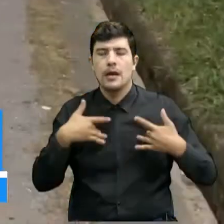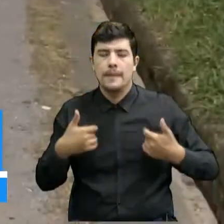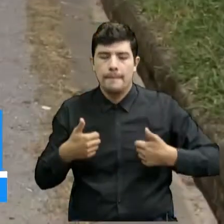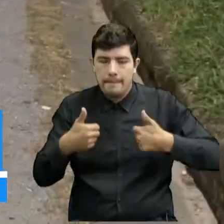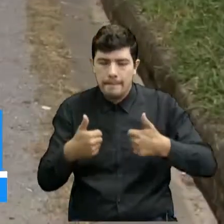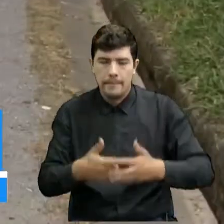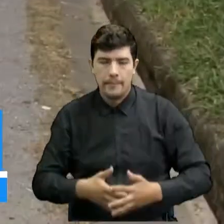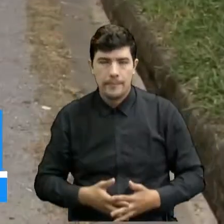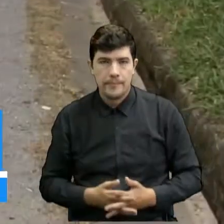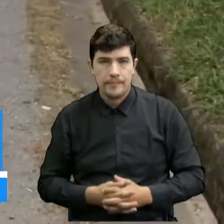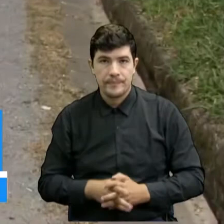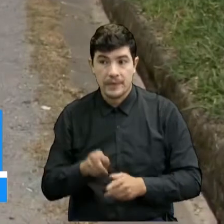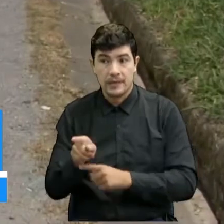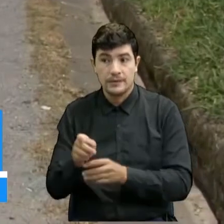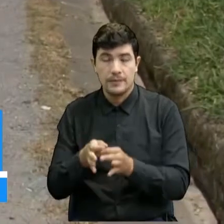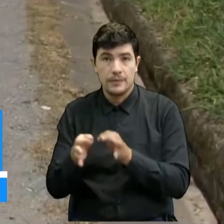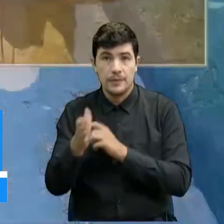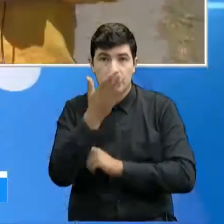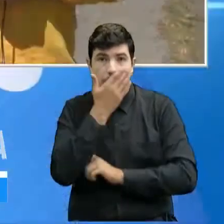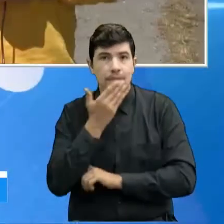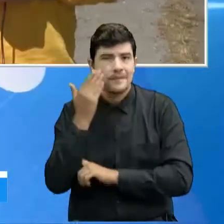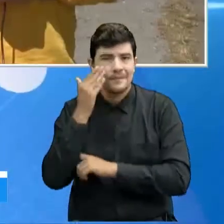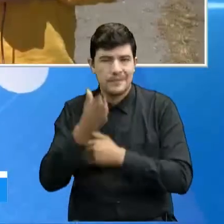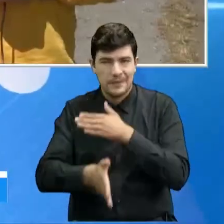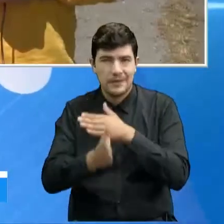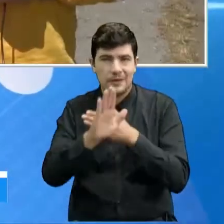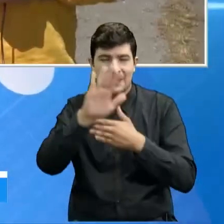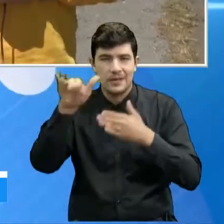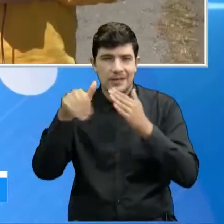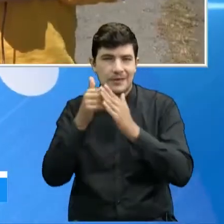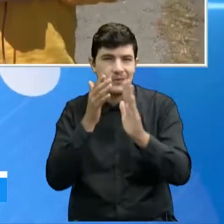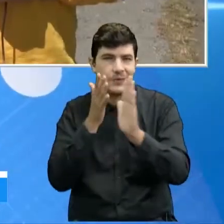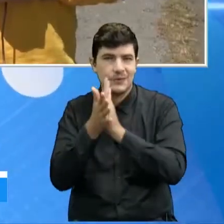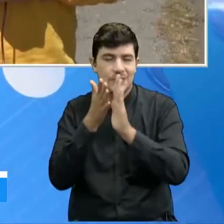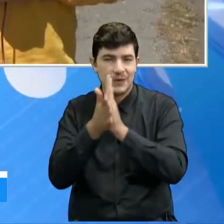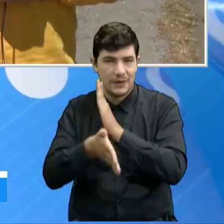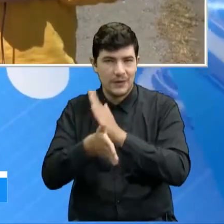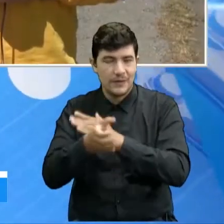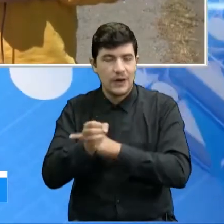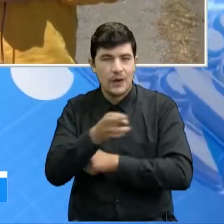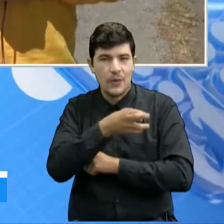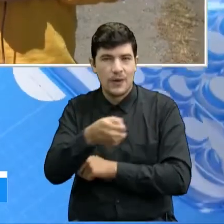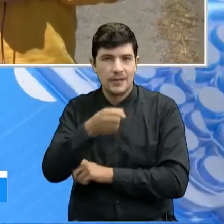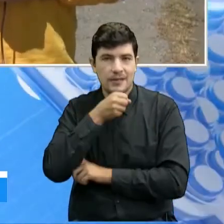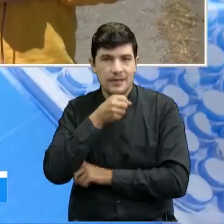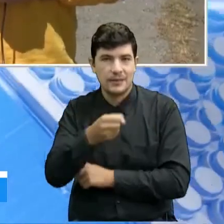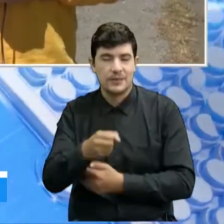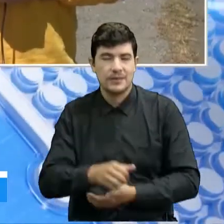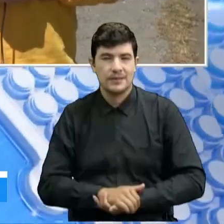peligro. Desde Barbosa, Santander, Luis Antonio Camacho González, en Oriente Noticias, estamos informando.